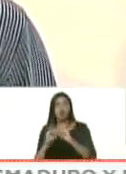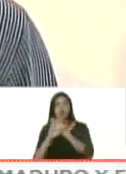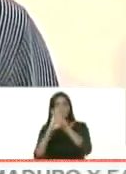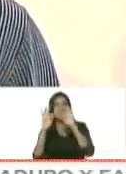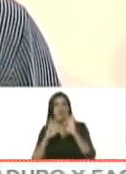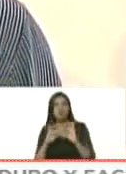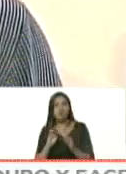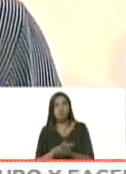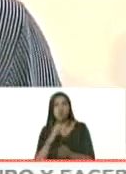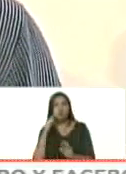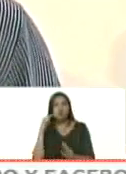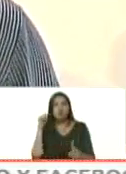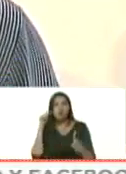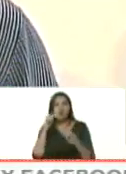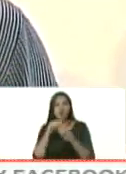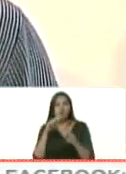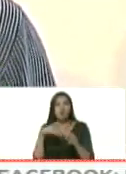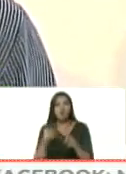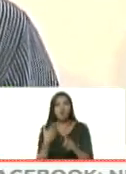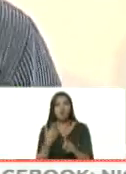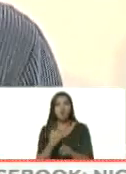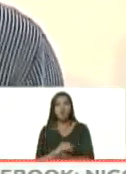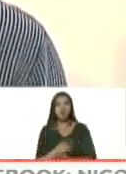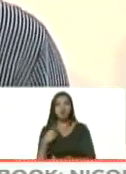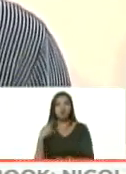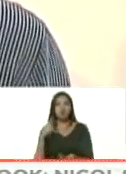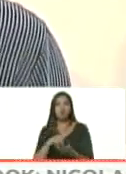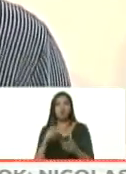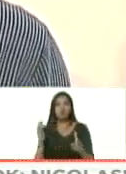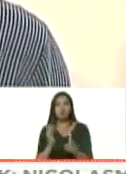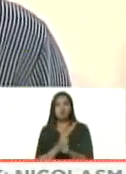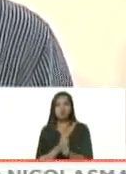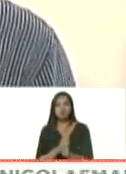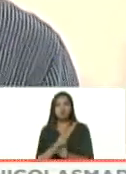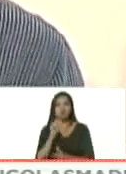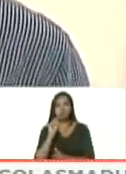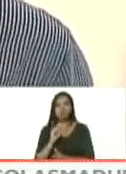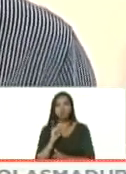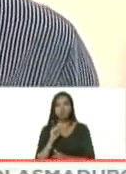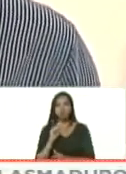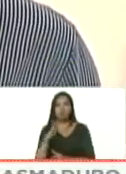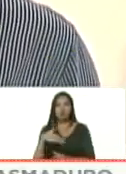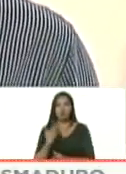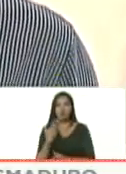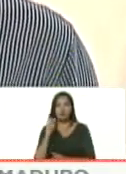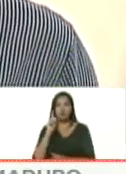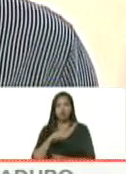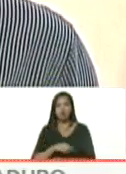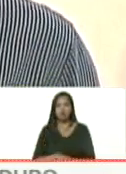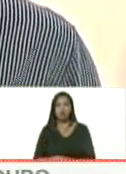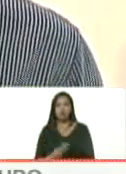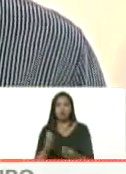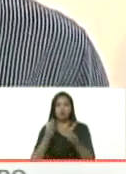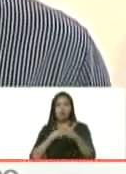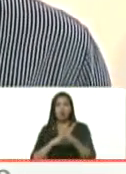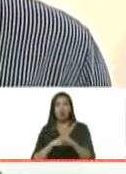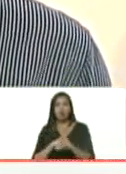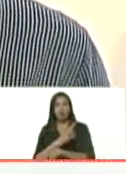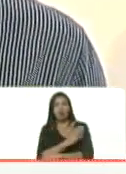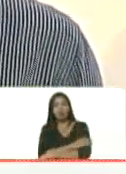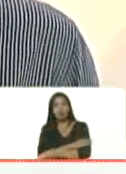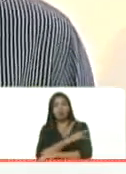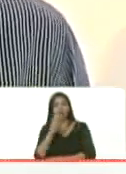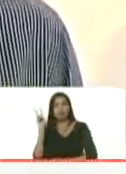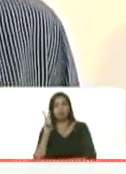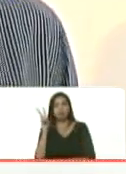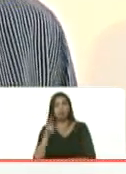permite señalar que estamos consiguiendo puntos posibles de acuerdo con la oposición